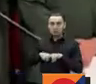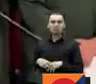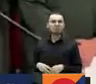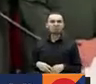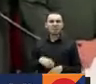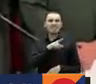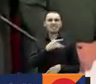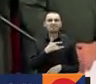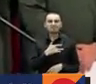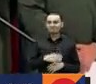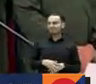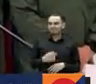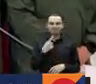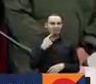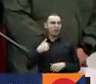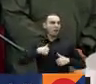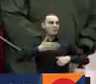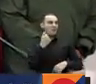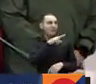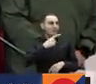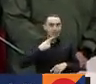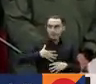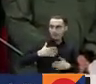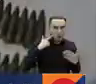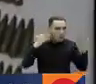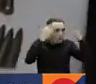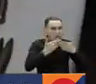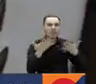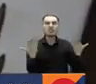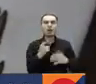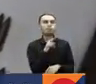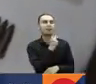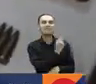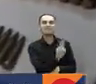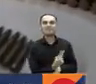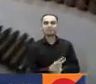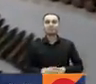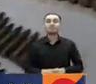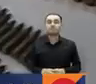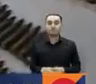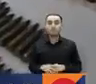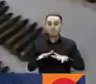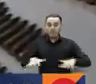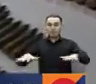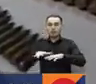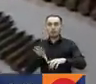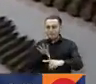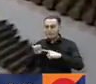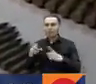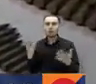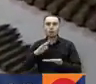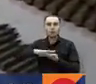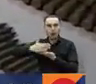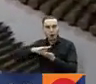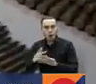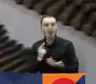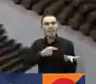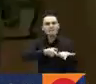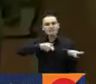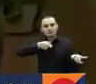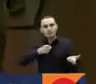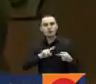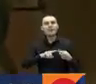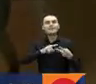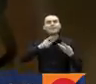tranquilo delinquiendo y desarrollando sus actividades terroristas desde Venezuela. En la zona fueron incautados computadores, fusiles, pistolas y